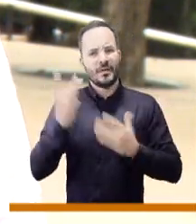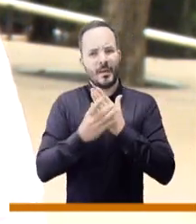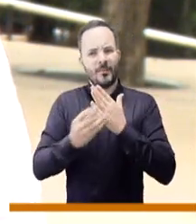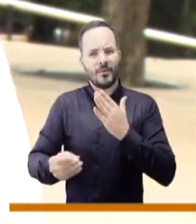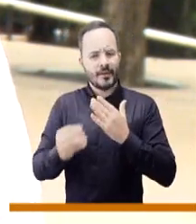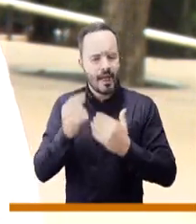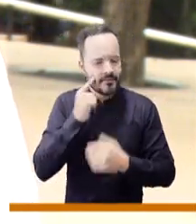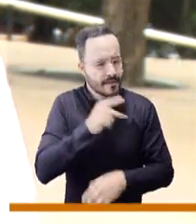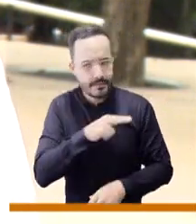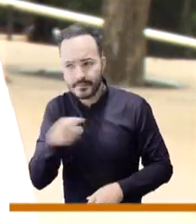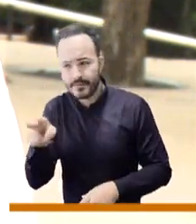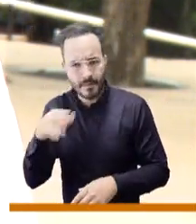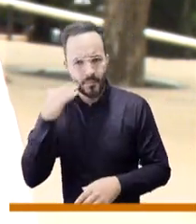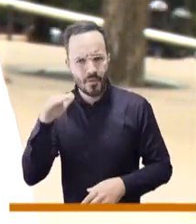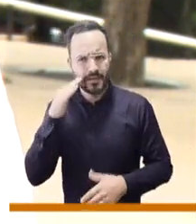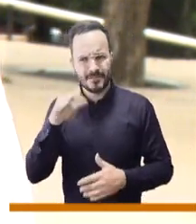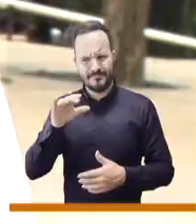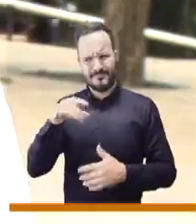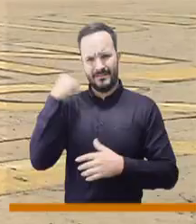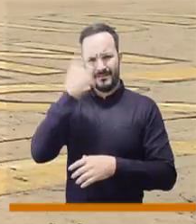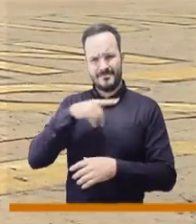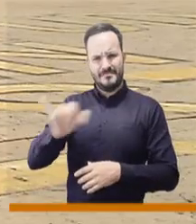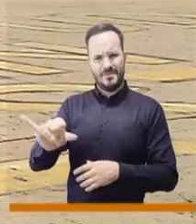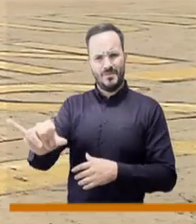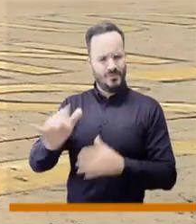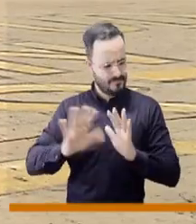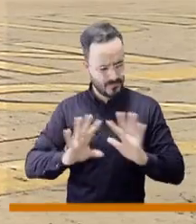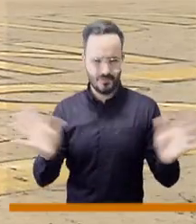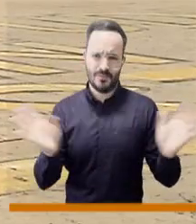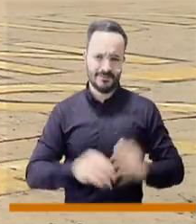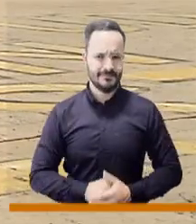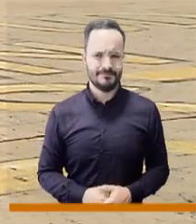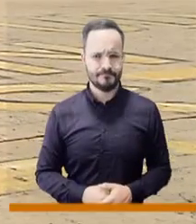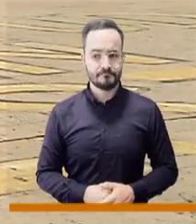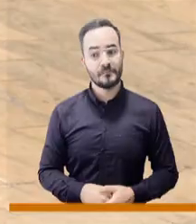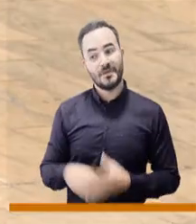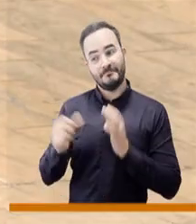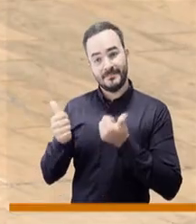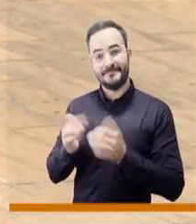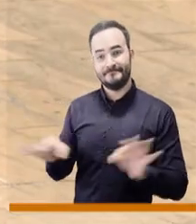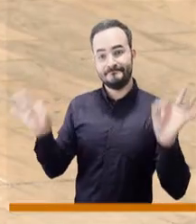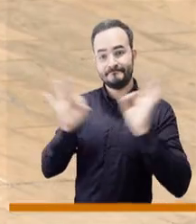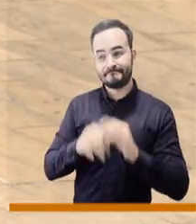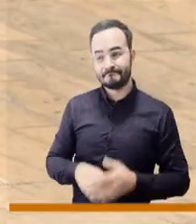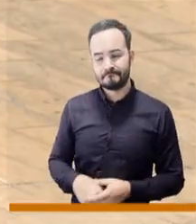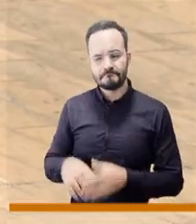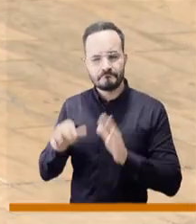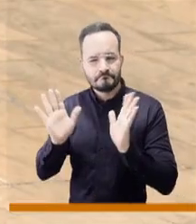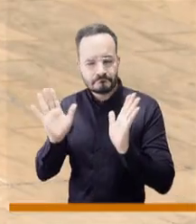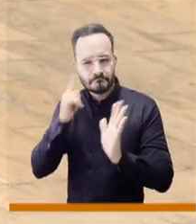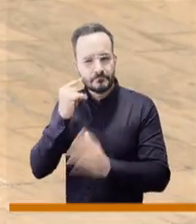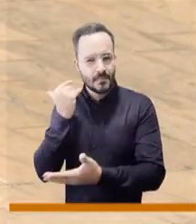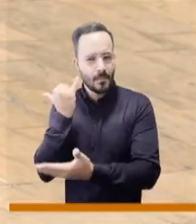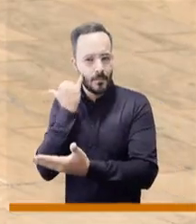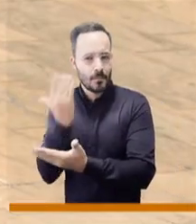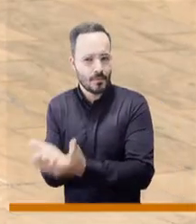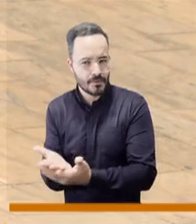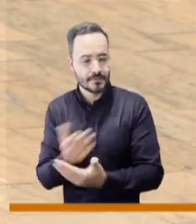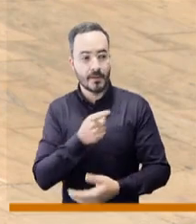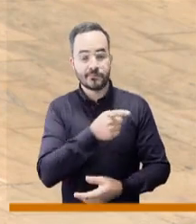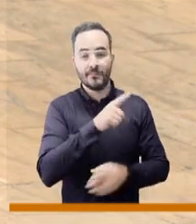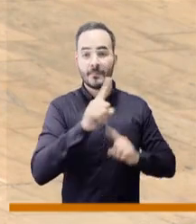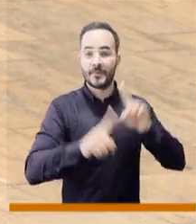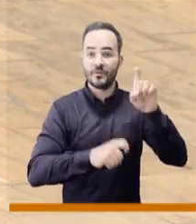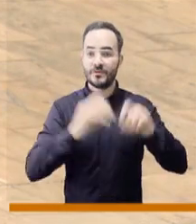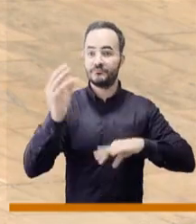rostro de las mujeres. Muy importante. Pues bueno, voy a invitarlas a que nos vayamos junto con nuestros